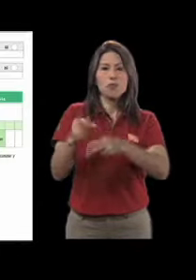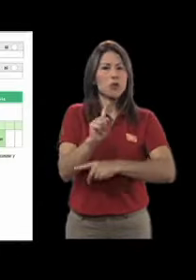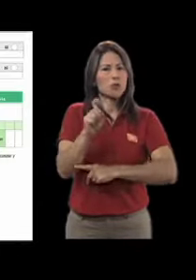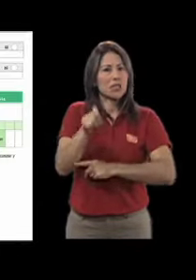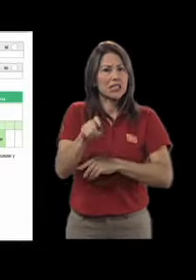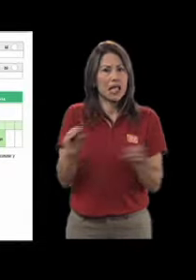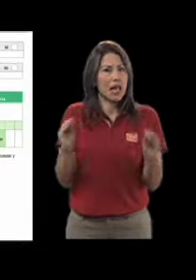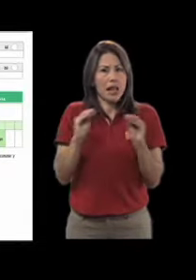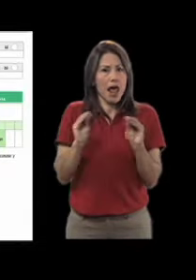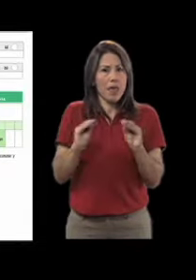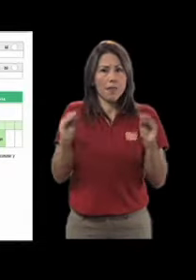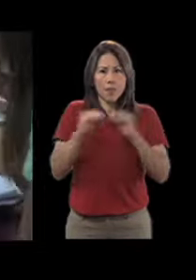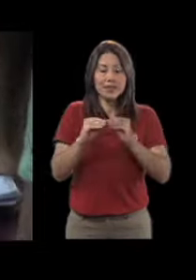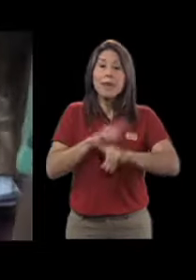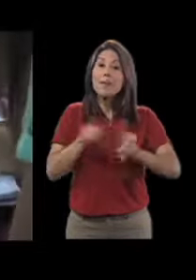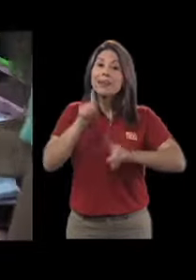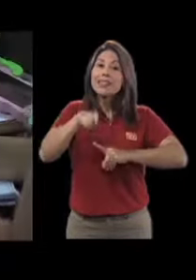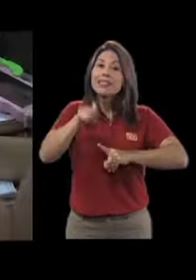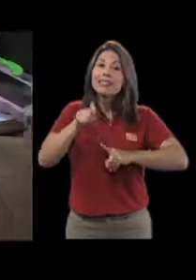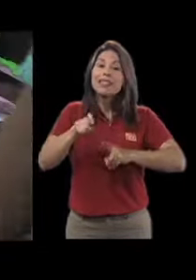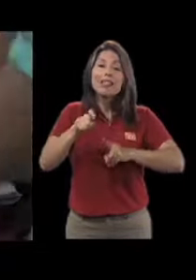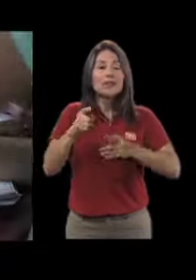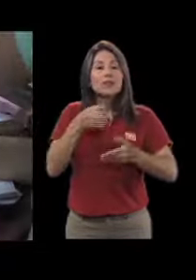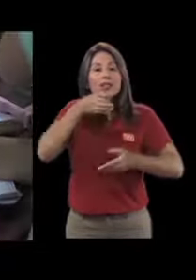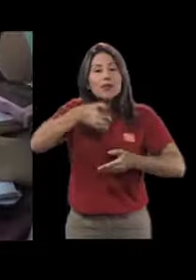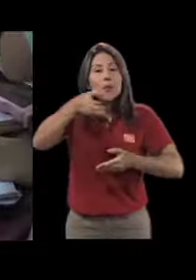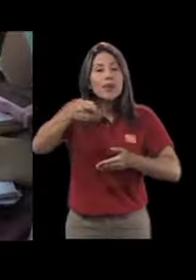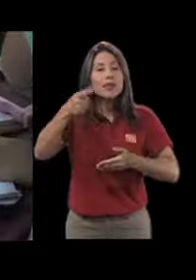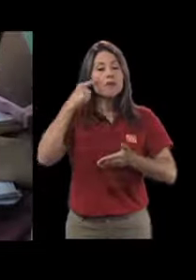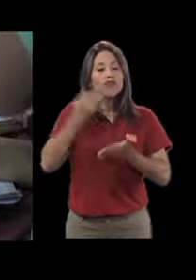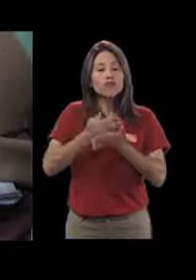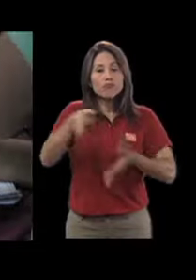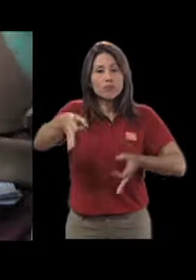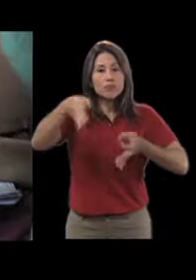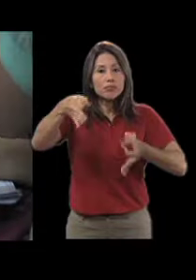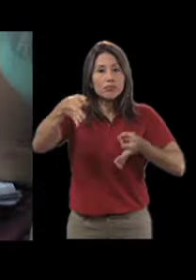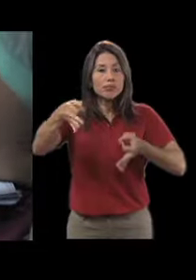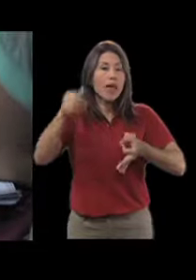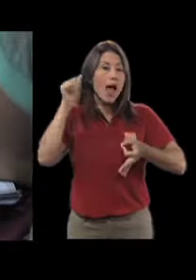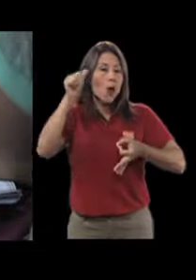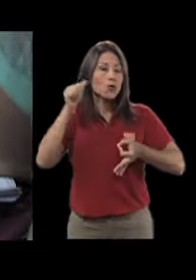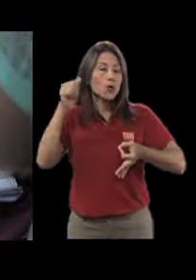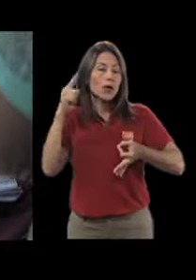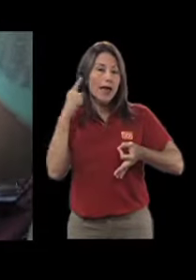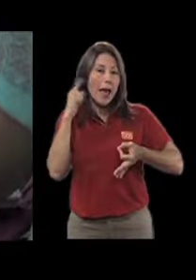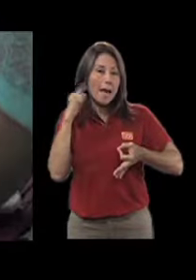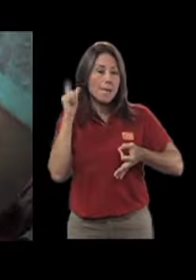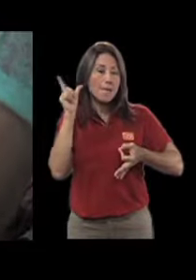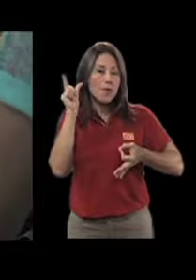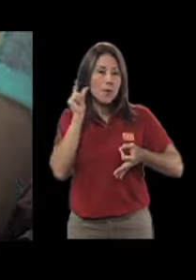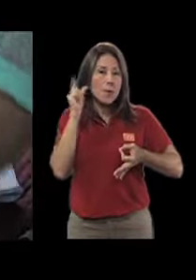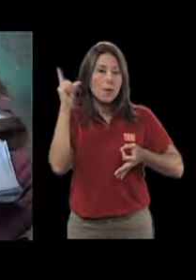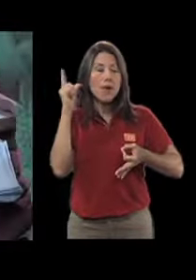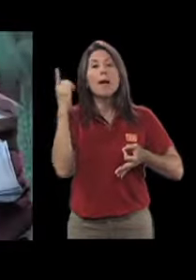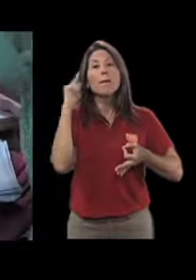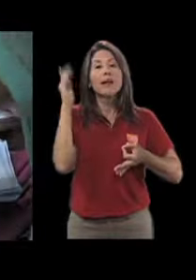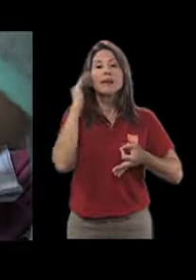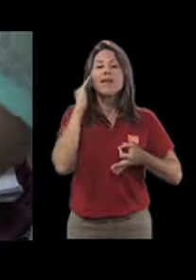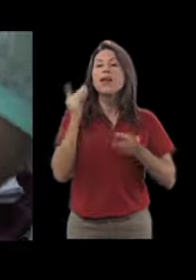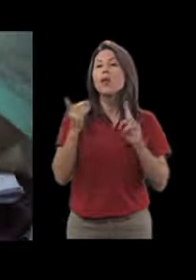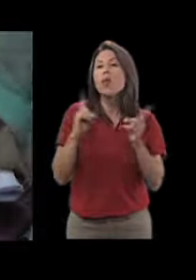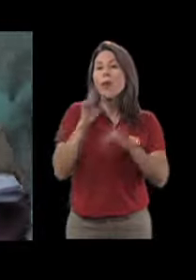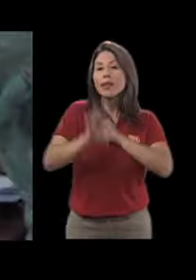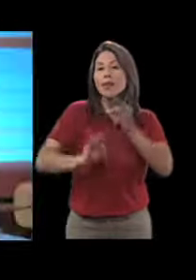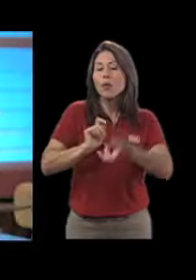otro documento, pero se recomienda presentar un certificado de audiología para determinar la adaptación que se debe realizar en el examen.